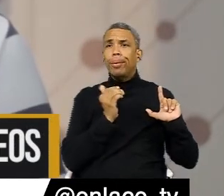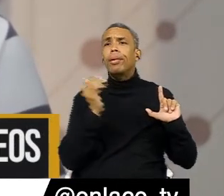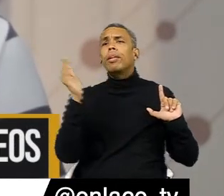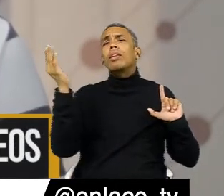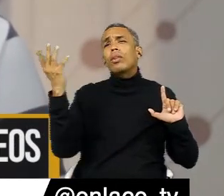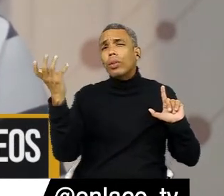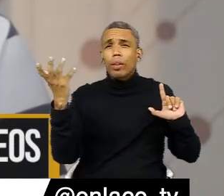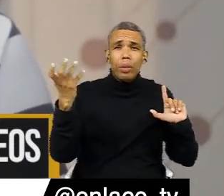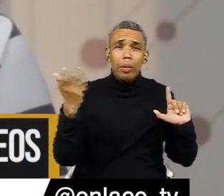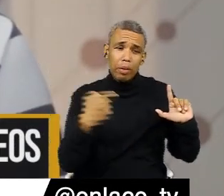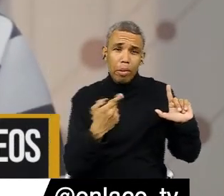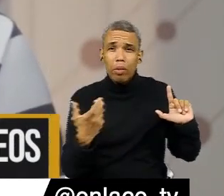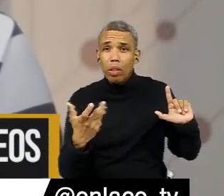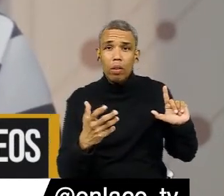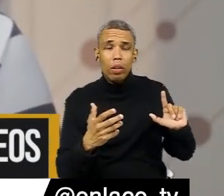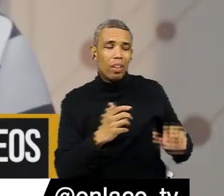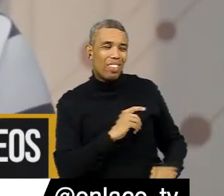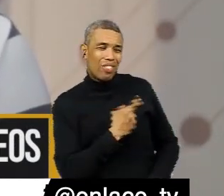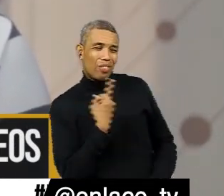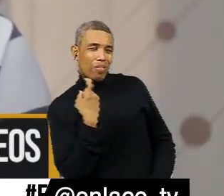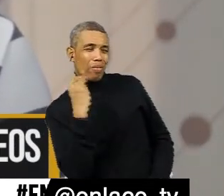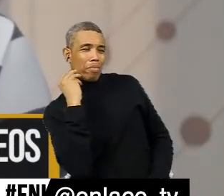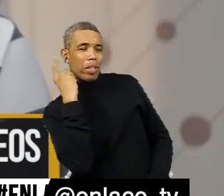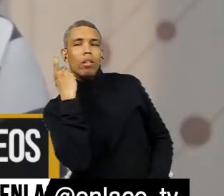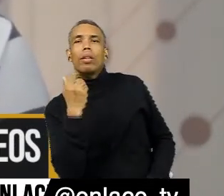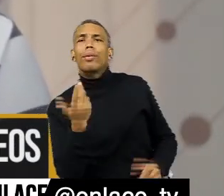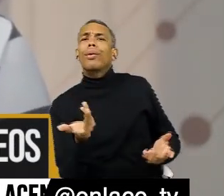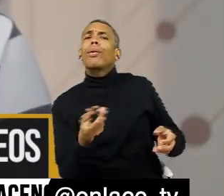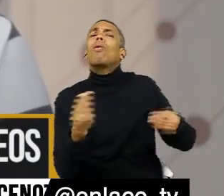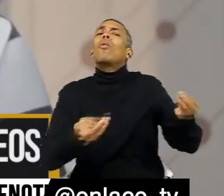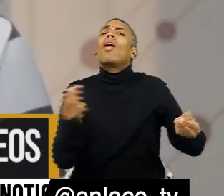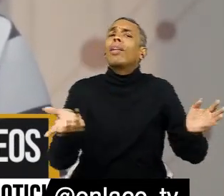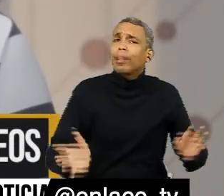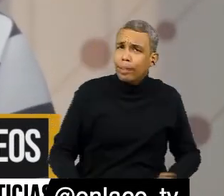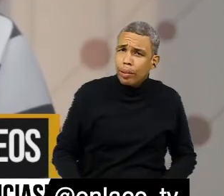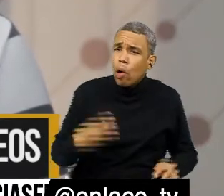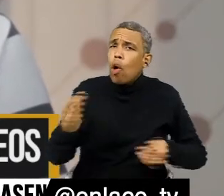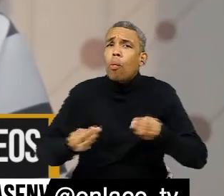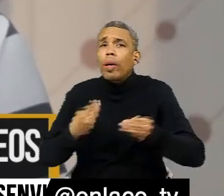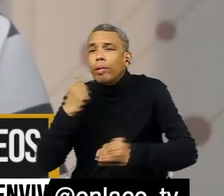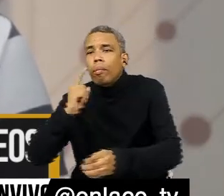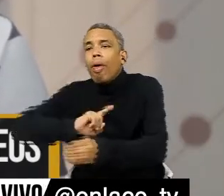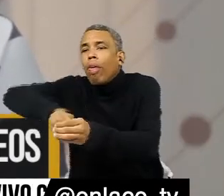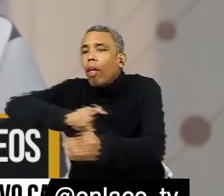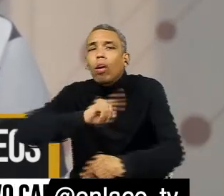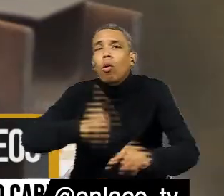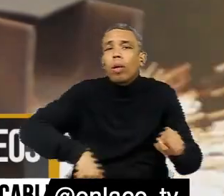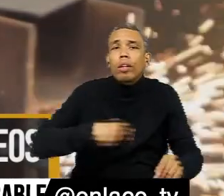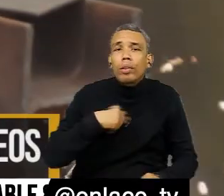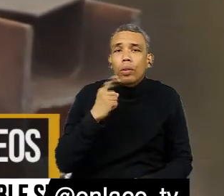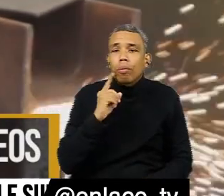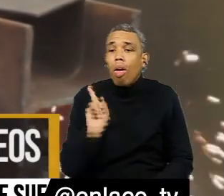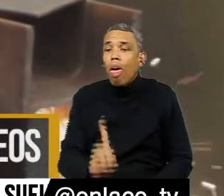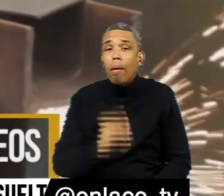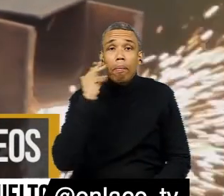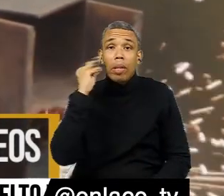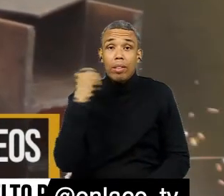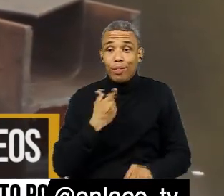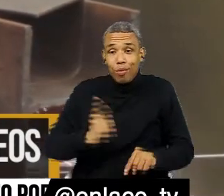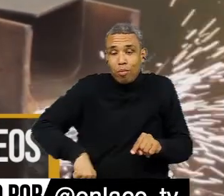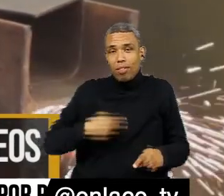esta oportunidad y nosotros somos una de las que siempre hemos ponderado porque esta oportunidad se le da a los muchachos nuevos. En